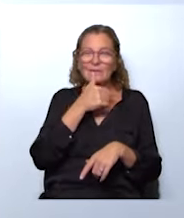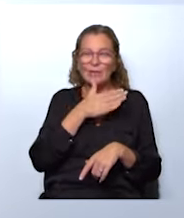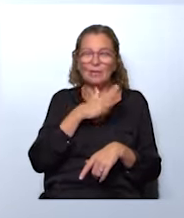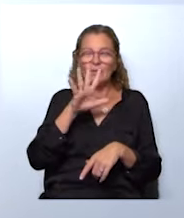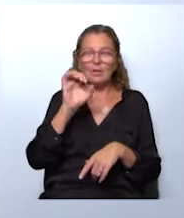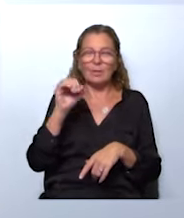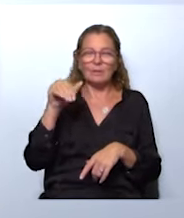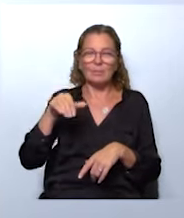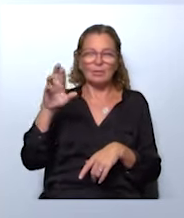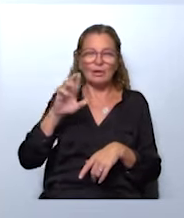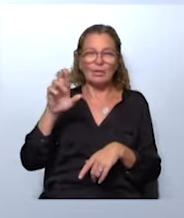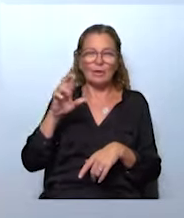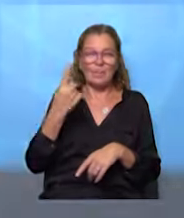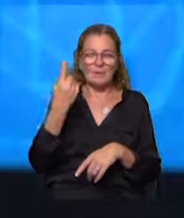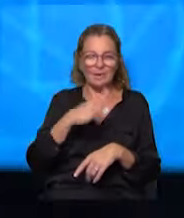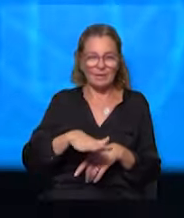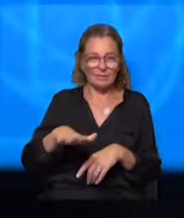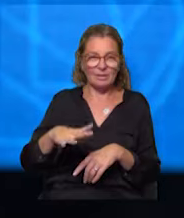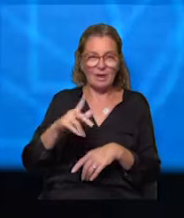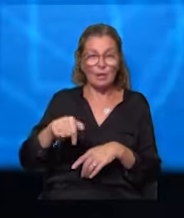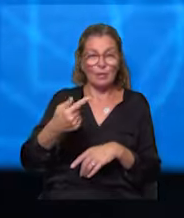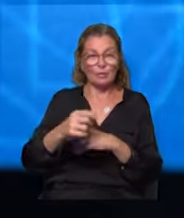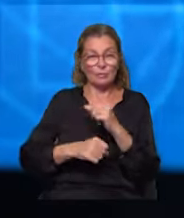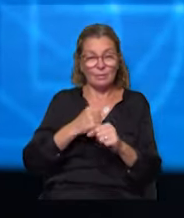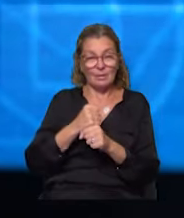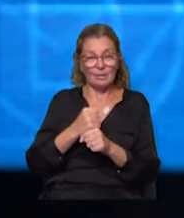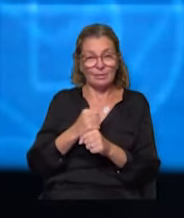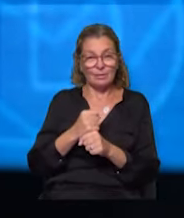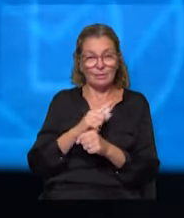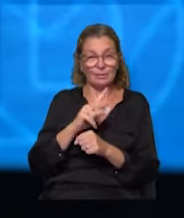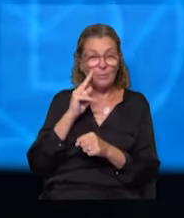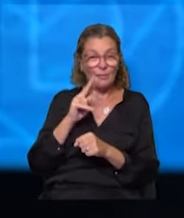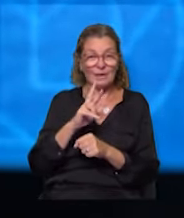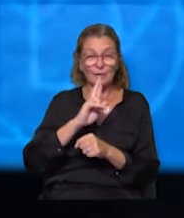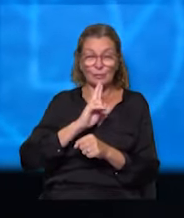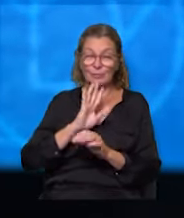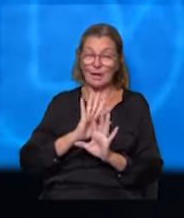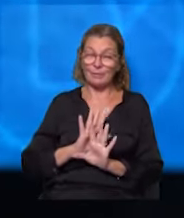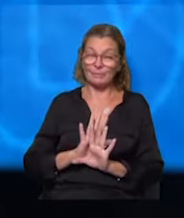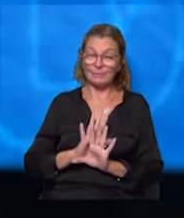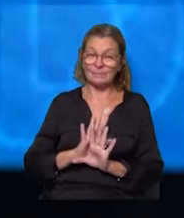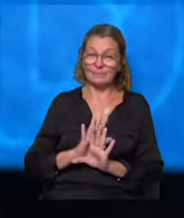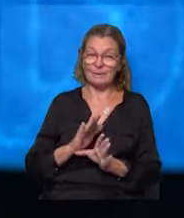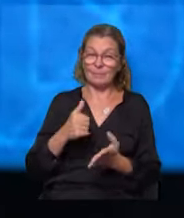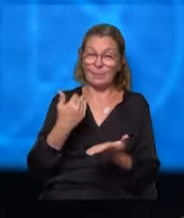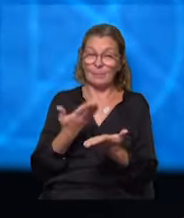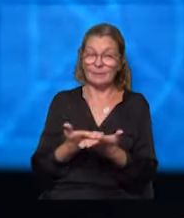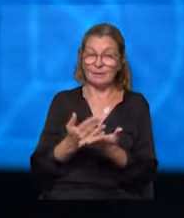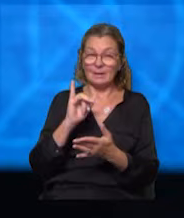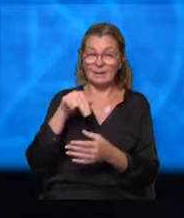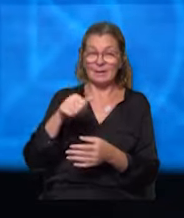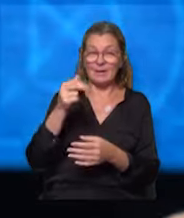50 millones de dólares que ponemos para primera infancia del otro año no estamos viendo resultados nuestra representante en el